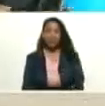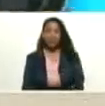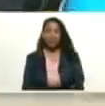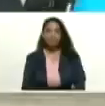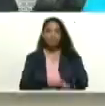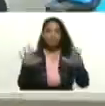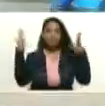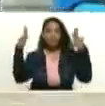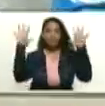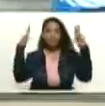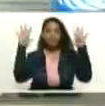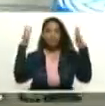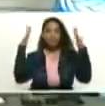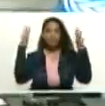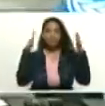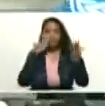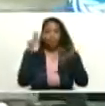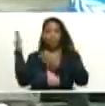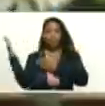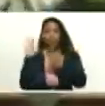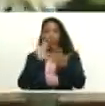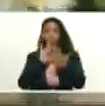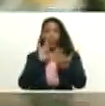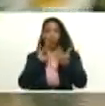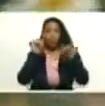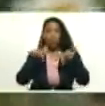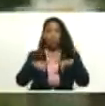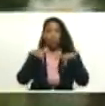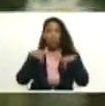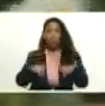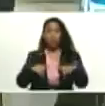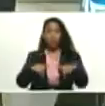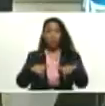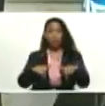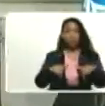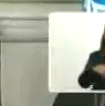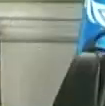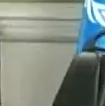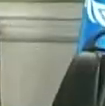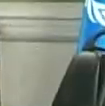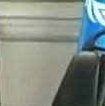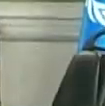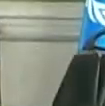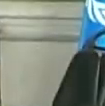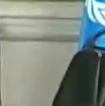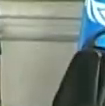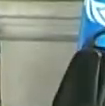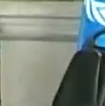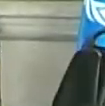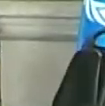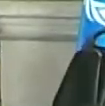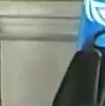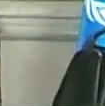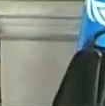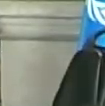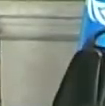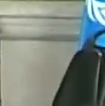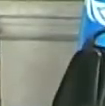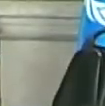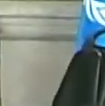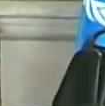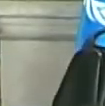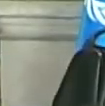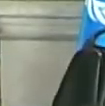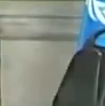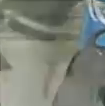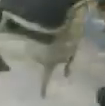Esa es la transmisión que le hemos llevado en vivo y directo desde el Salón del Perú en esta jornada de trabajo entre el presidente